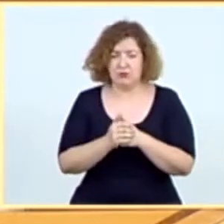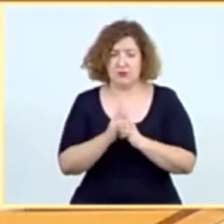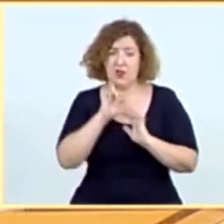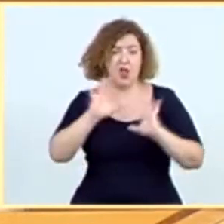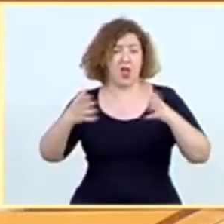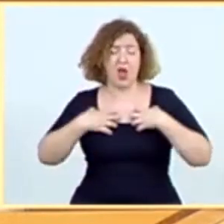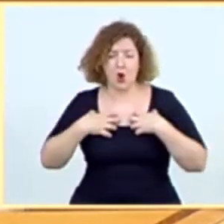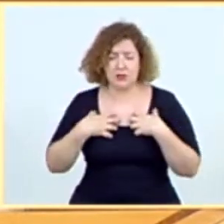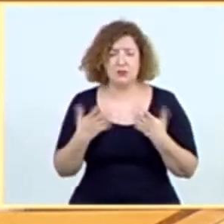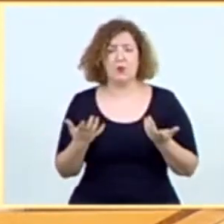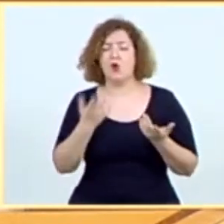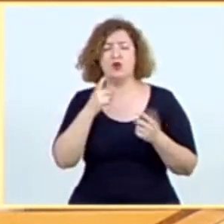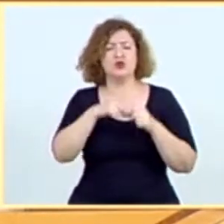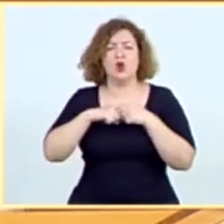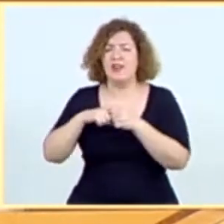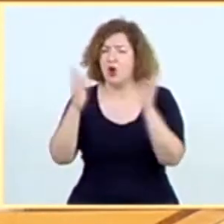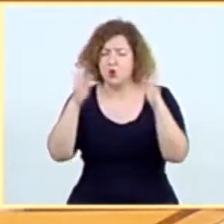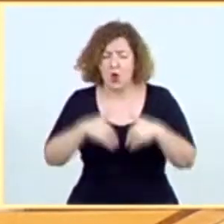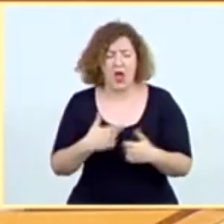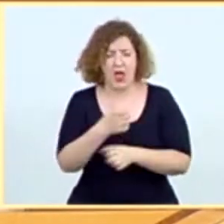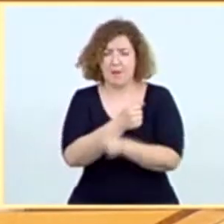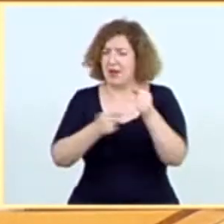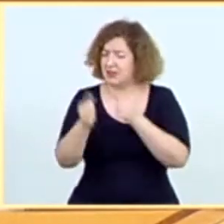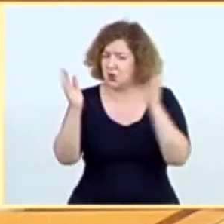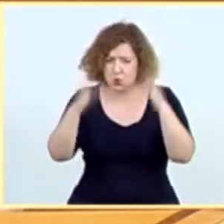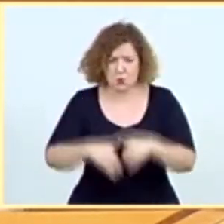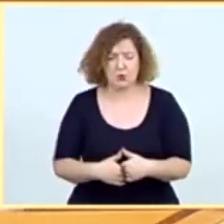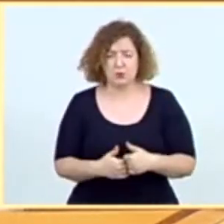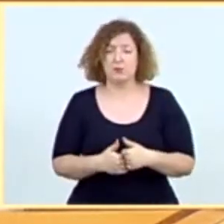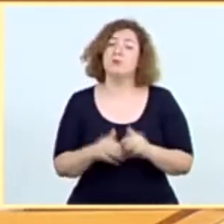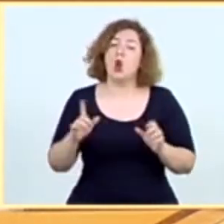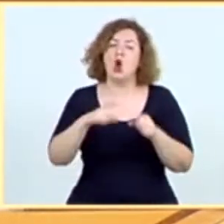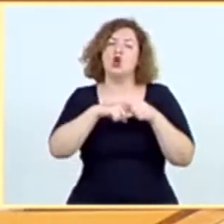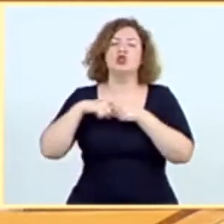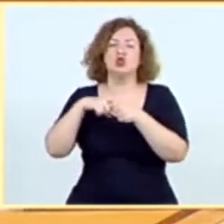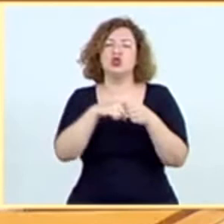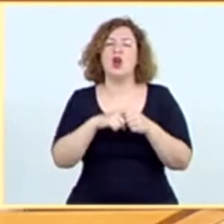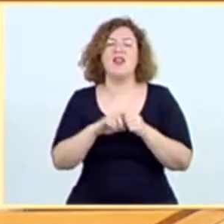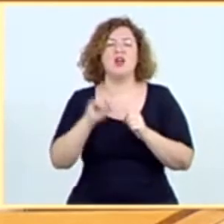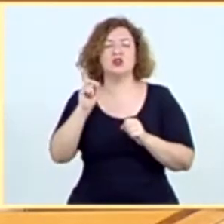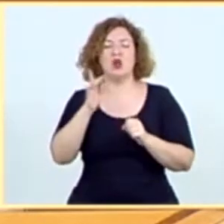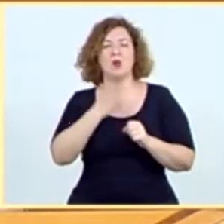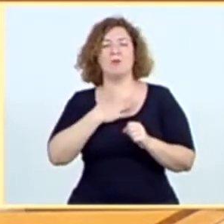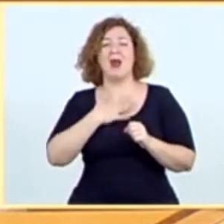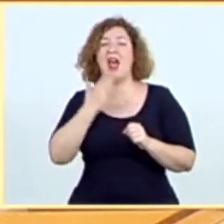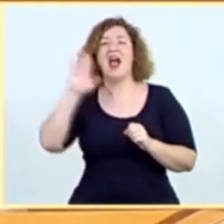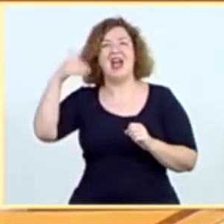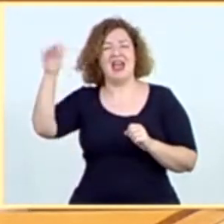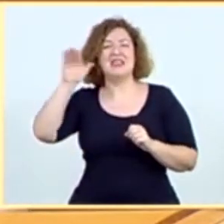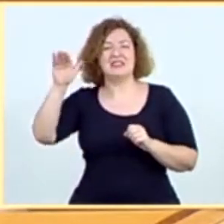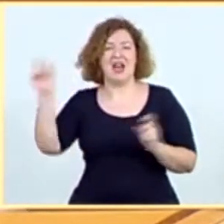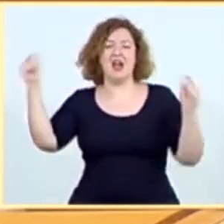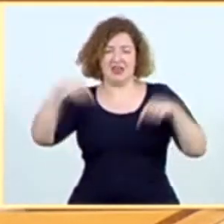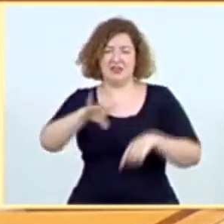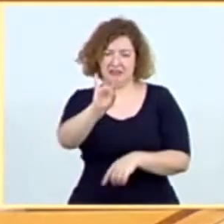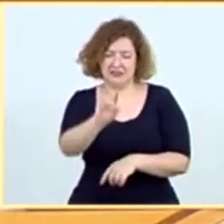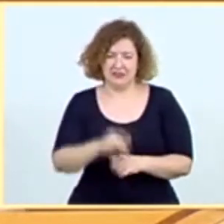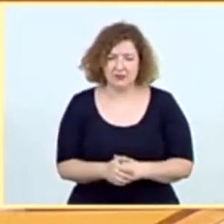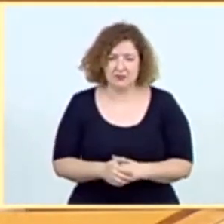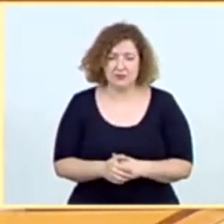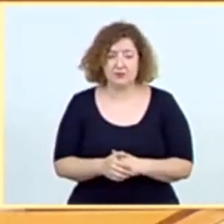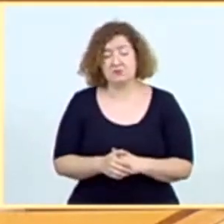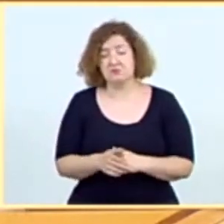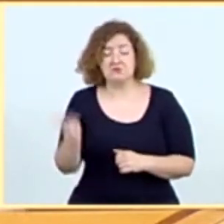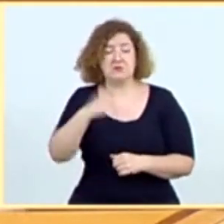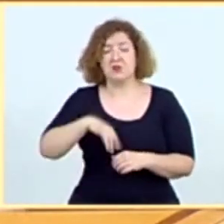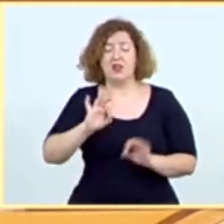Egoísmo, falta de solidaridad y empatía. Eso sí, la solidaridad la guardan para todo aquel que viene de fuera. Pero ustedes no tomaron cartas